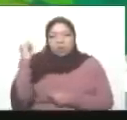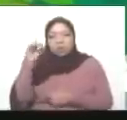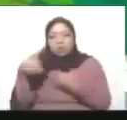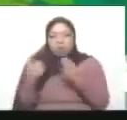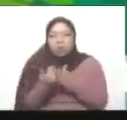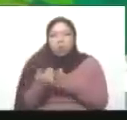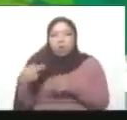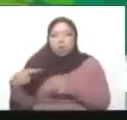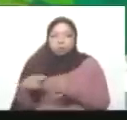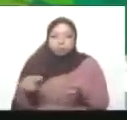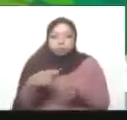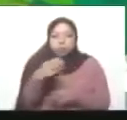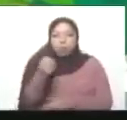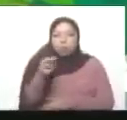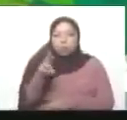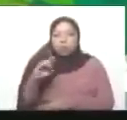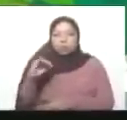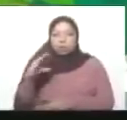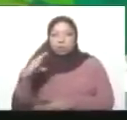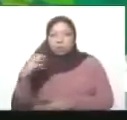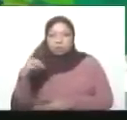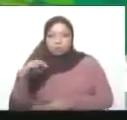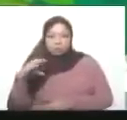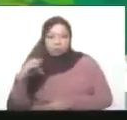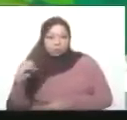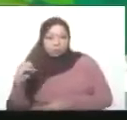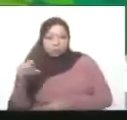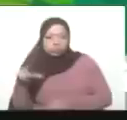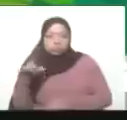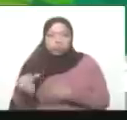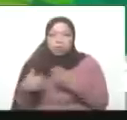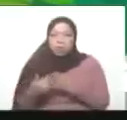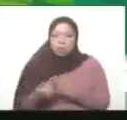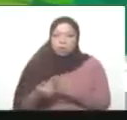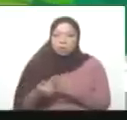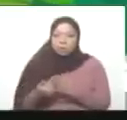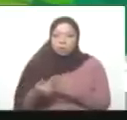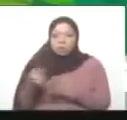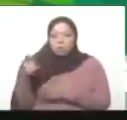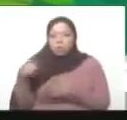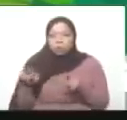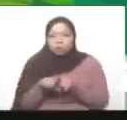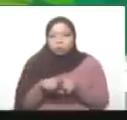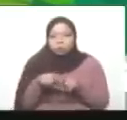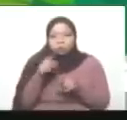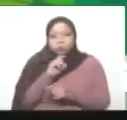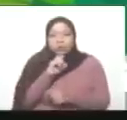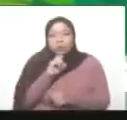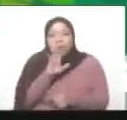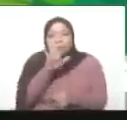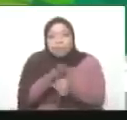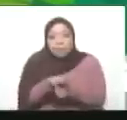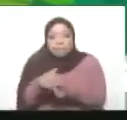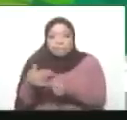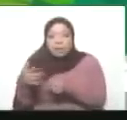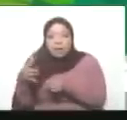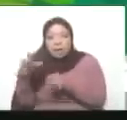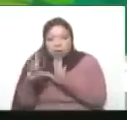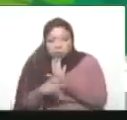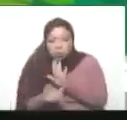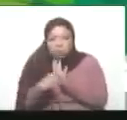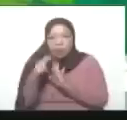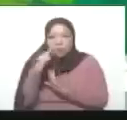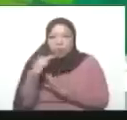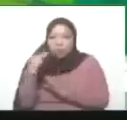llegar al Orinoco que es la idea de los imperios llegar al Orinoco tapar la boca del Orinoco tomar el